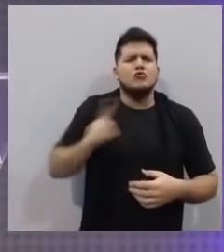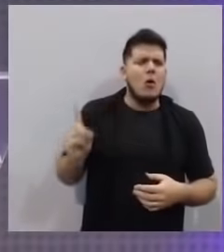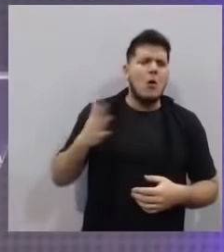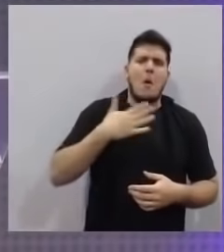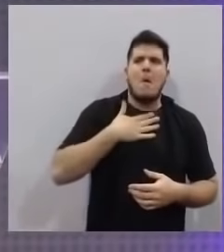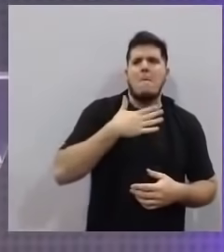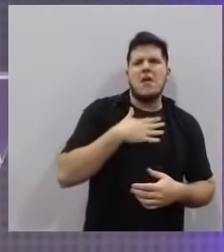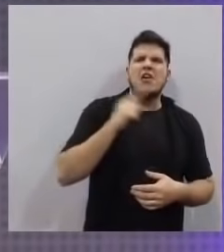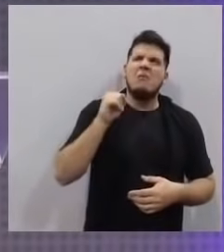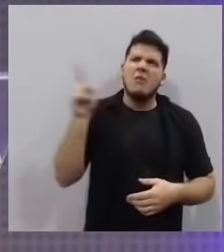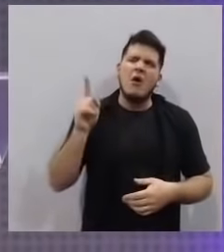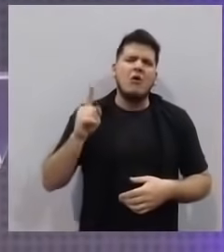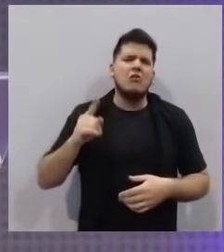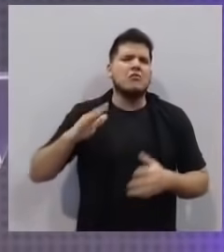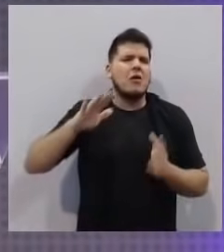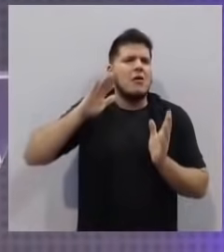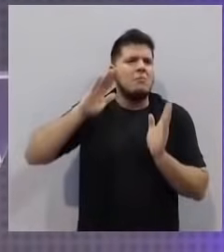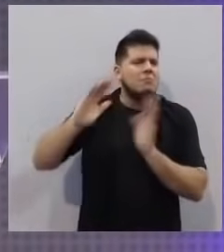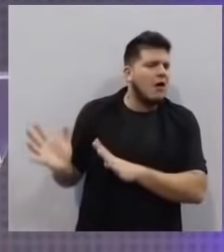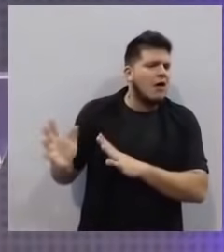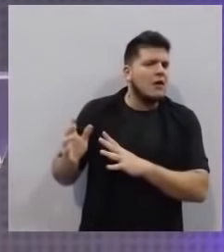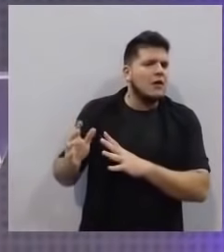estás aquí porque dios te ha dado vida